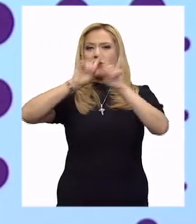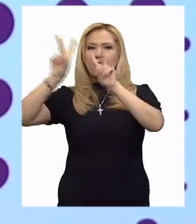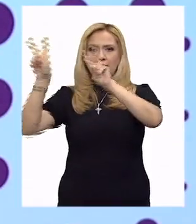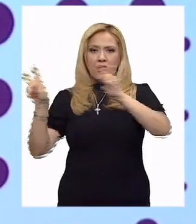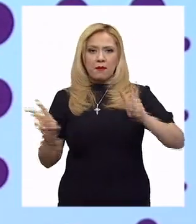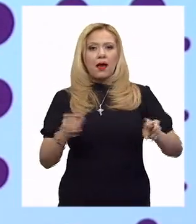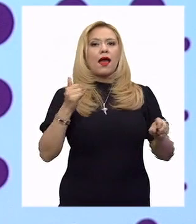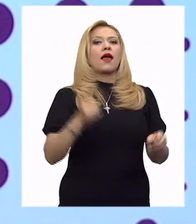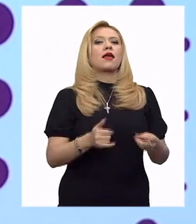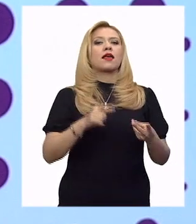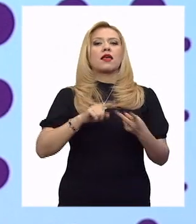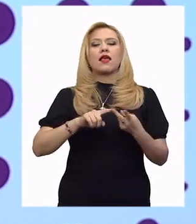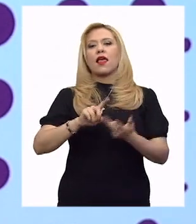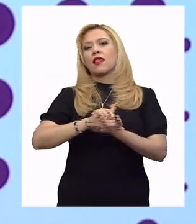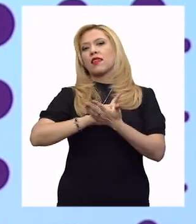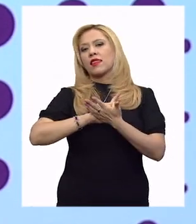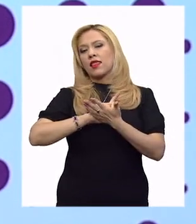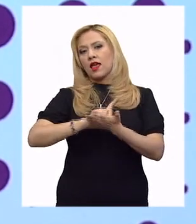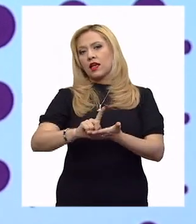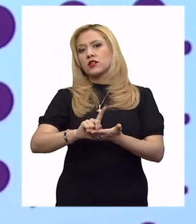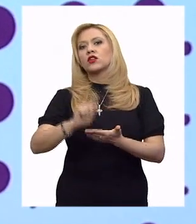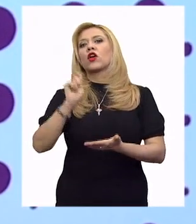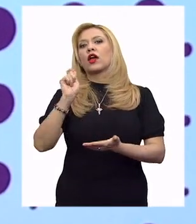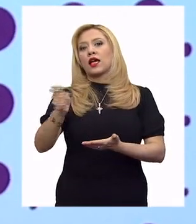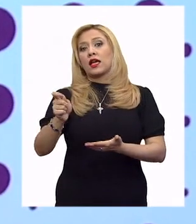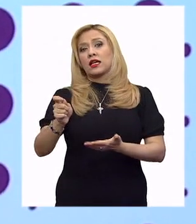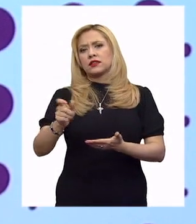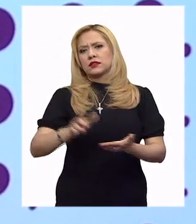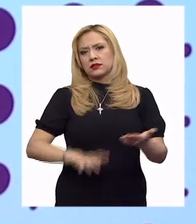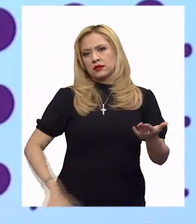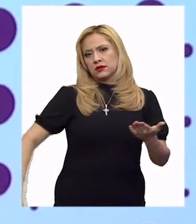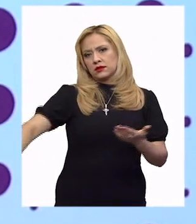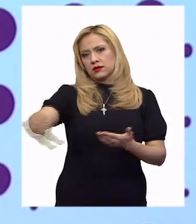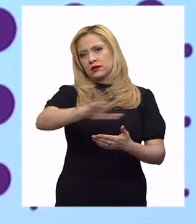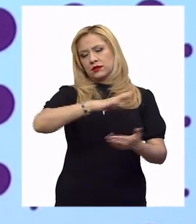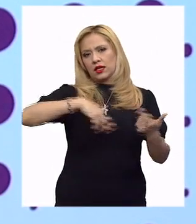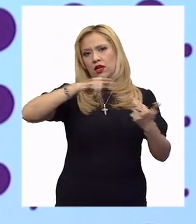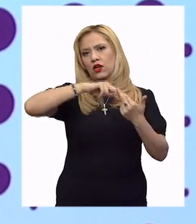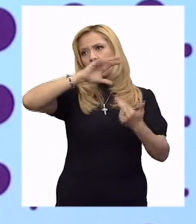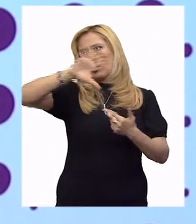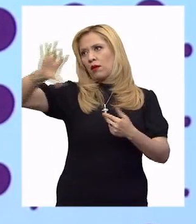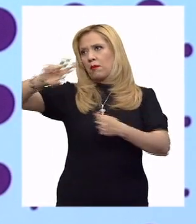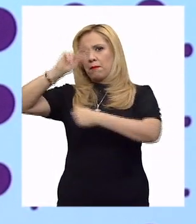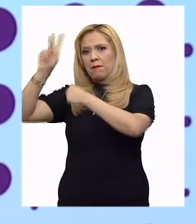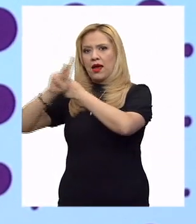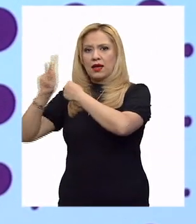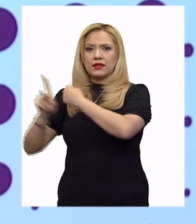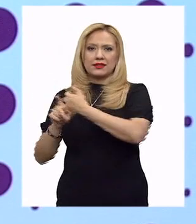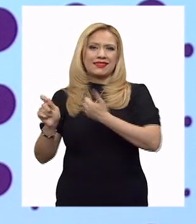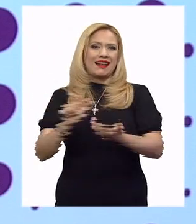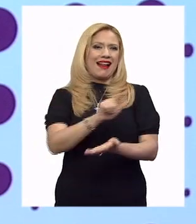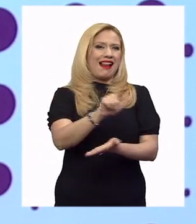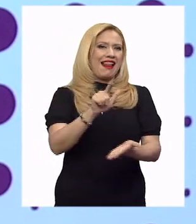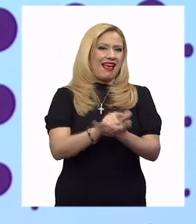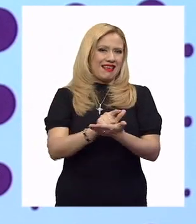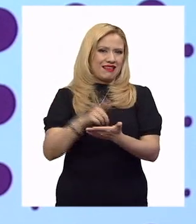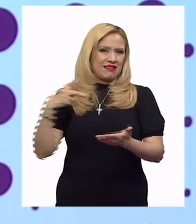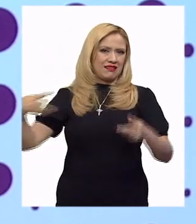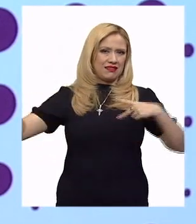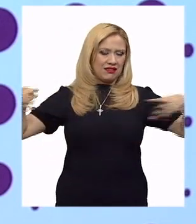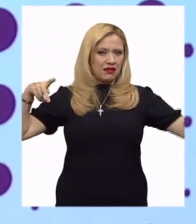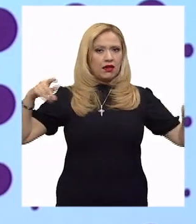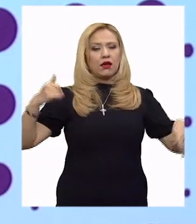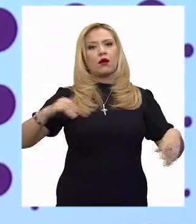Y lo que busca en nuestro marco jurídico pues, es estar a la altura también de esas nuevas definiciones y los conceptos de corrupción. Y